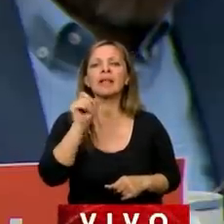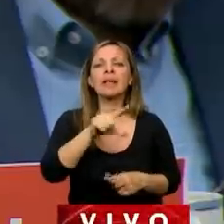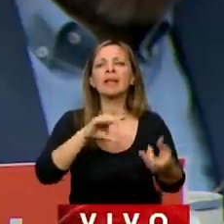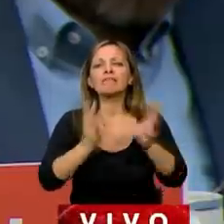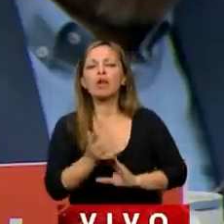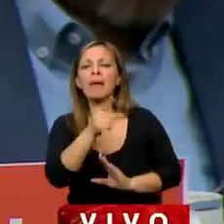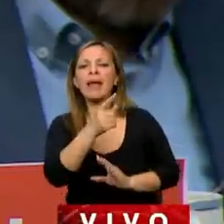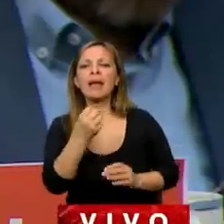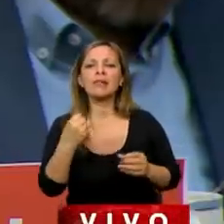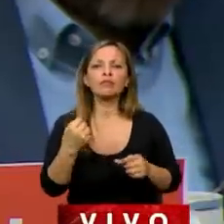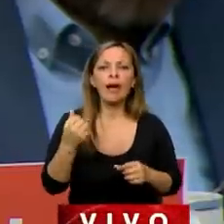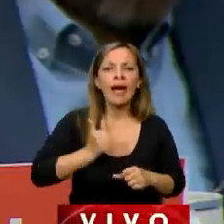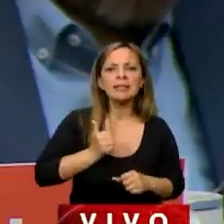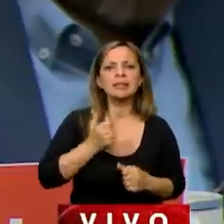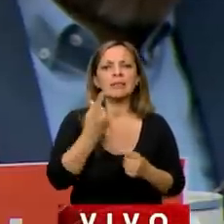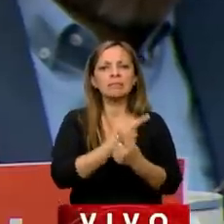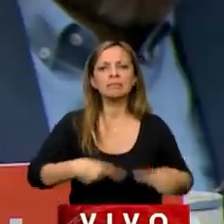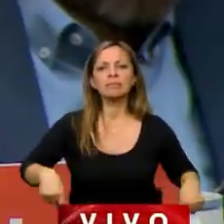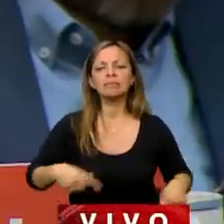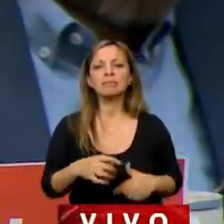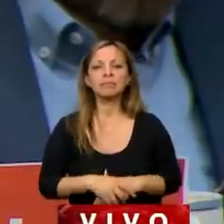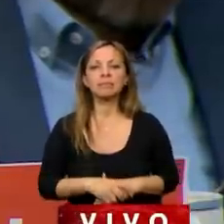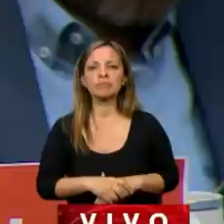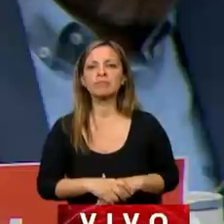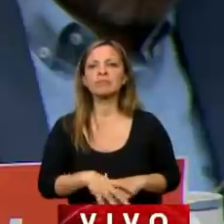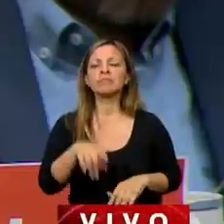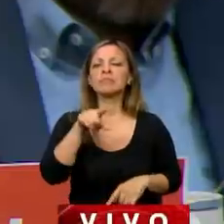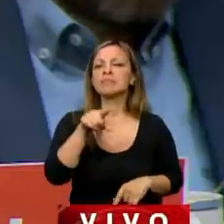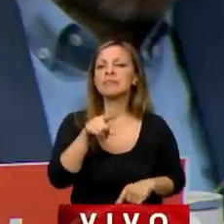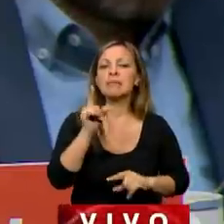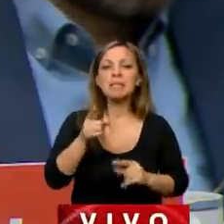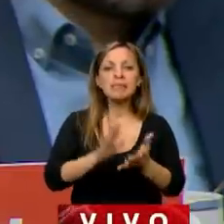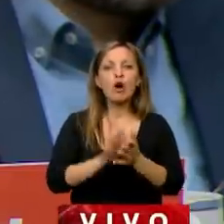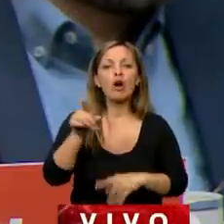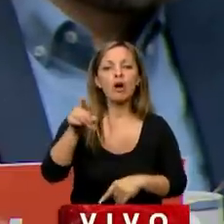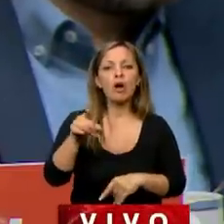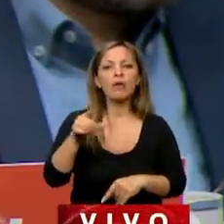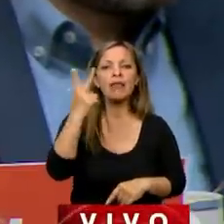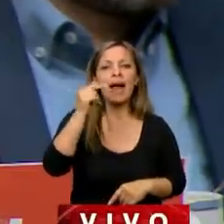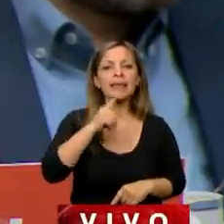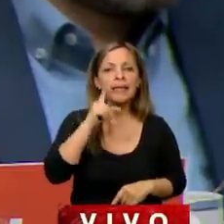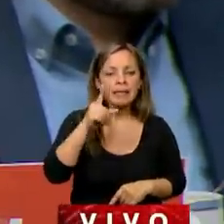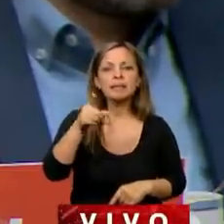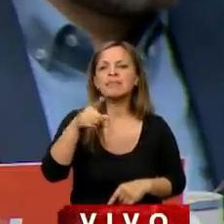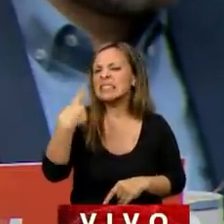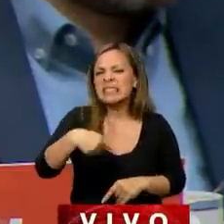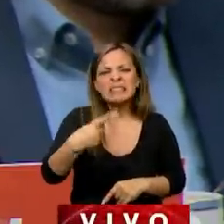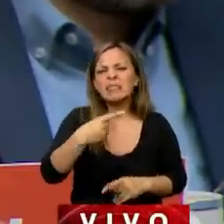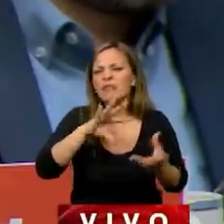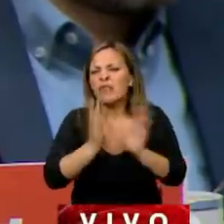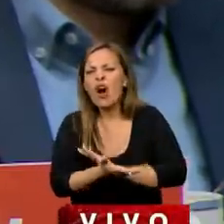fuerzas y de esa fuerza llamada MINUTÁ en Haití. Todo tipo de